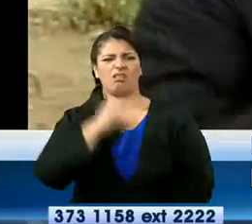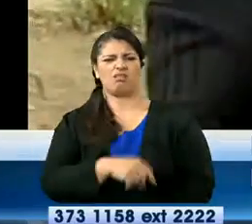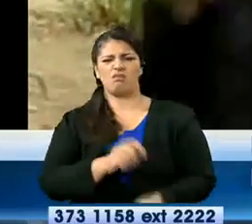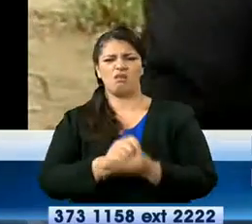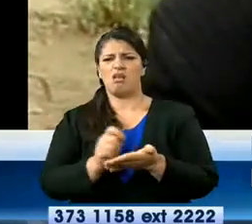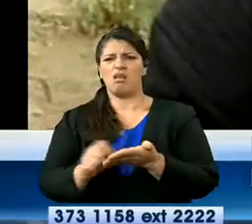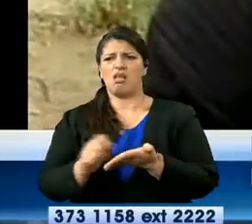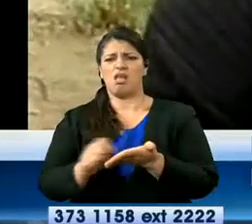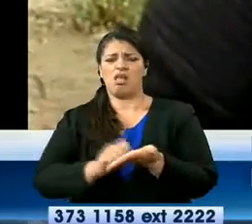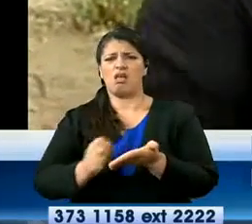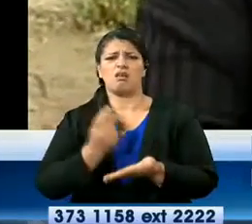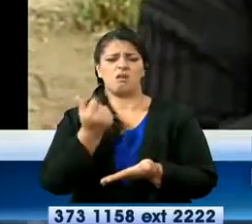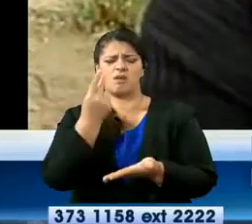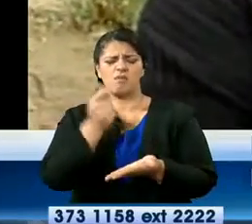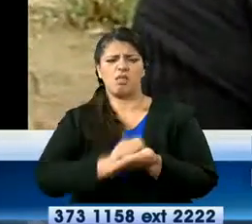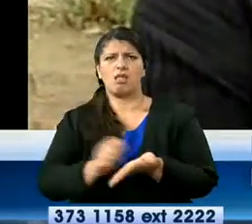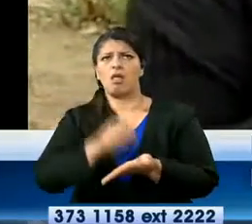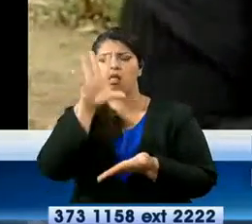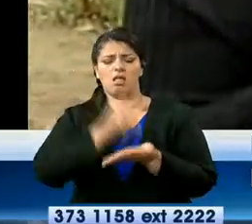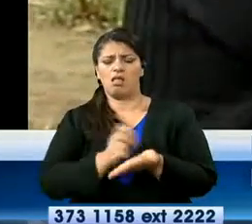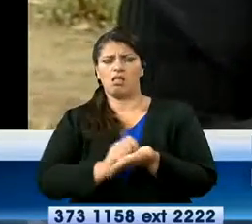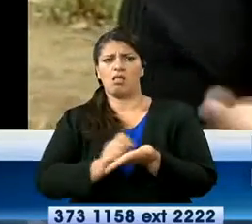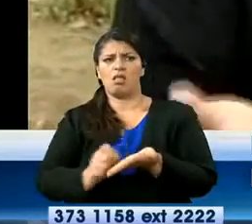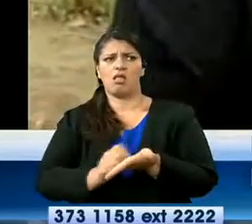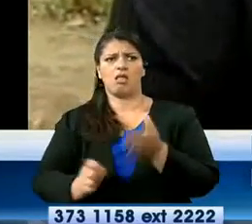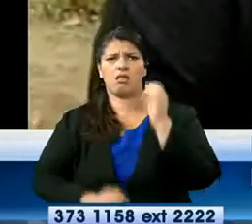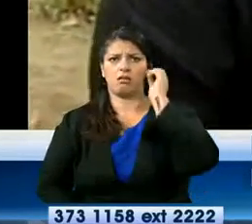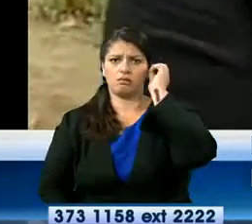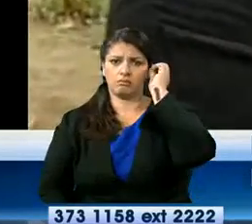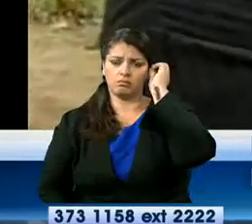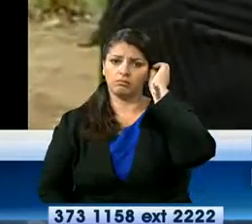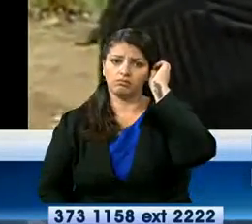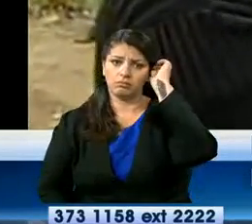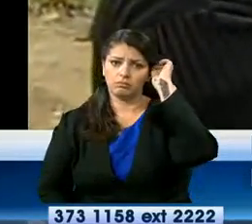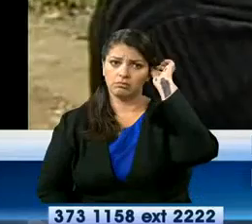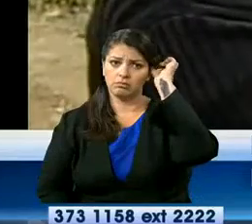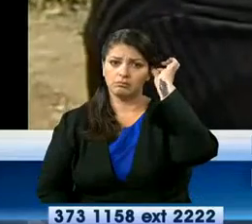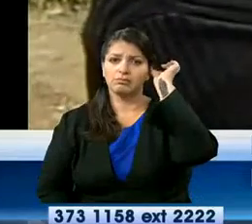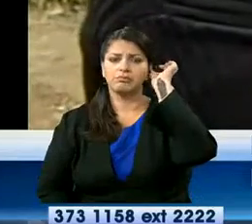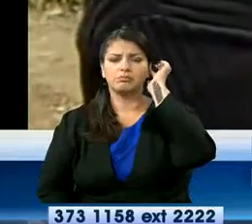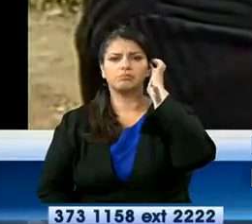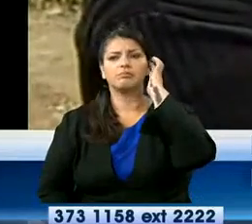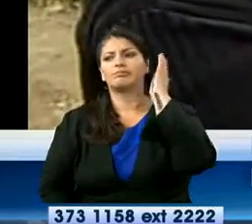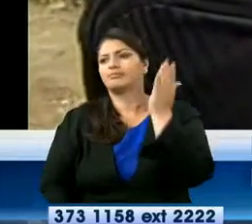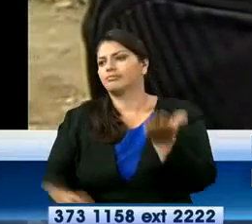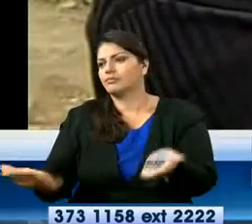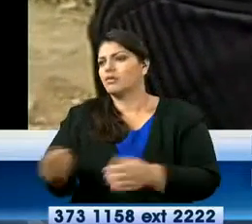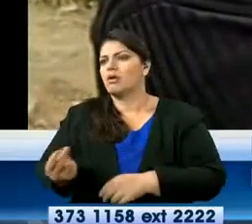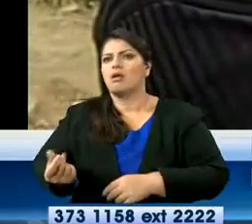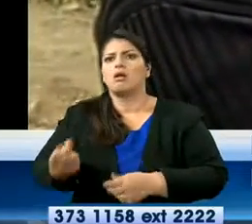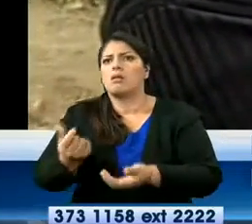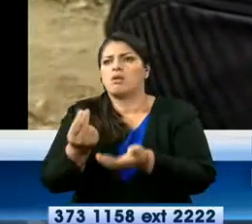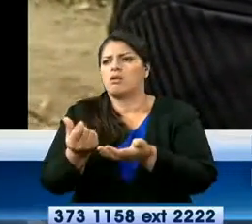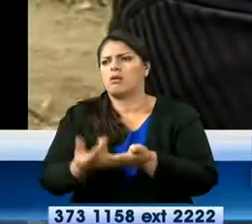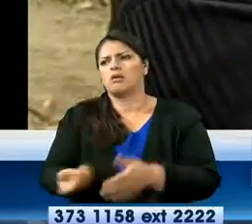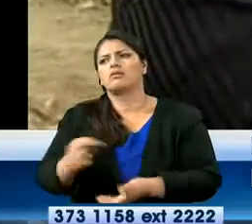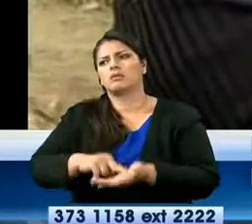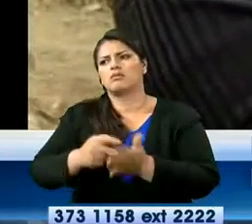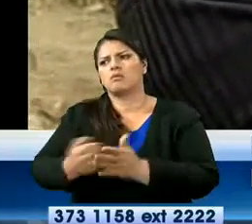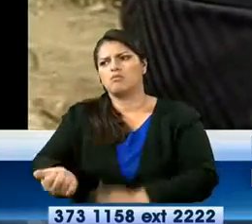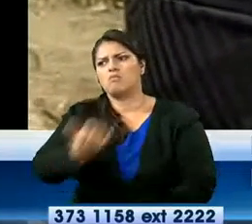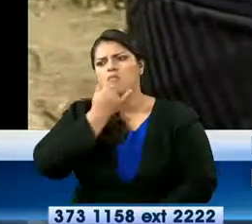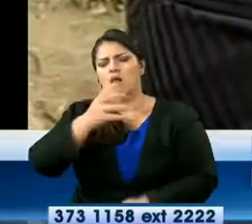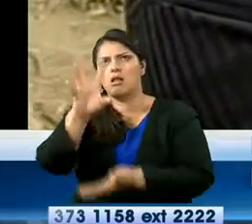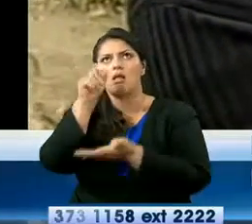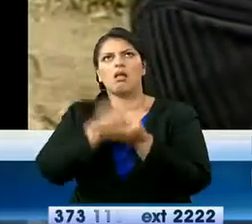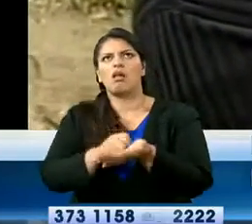entonces tengo que hacerlo rápido. ¿Por todo el mundo? Sí, entonces si usted lo hace rápido, obvio que nos van a salir esta clase de planilla. Obvio que nos